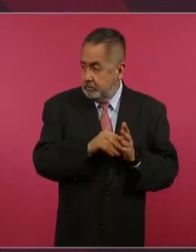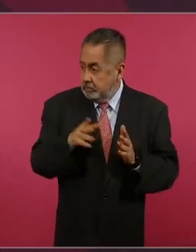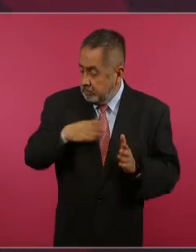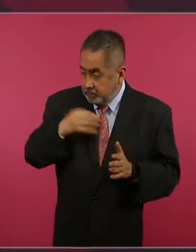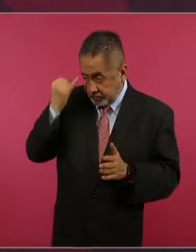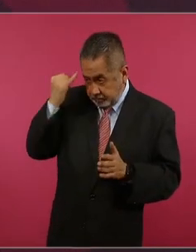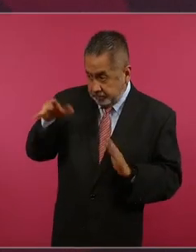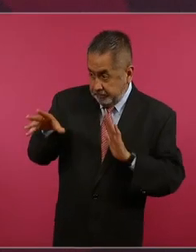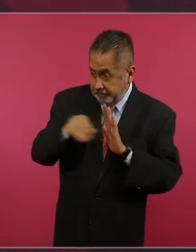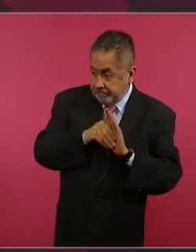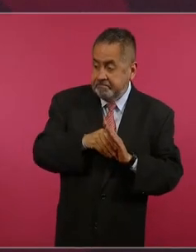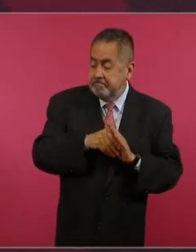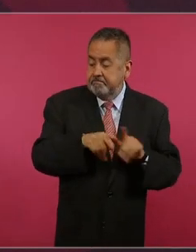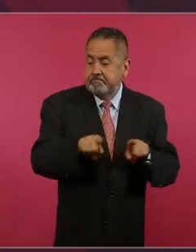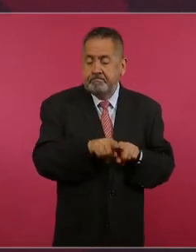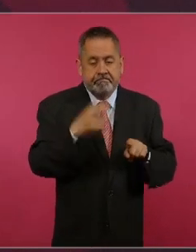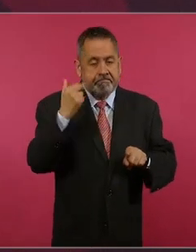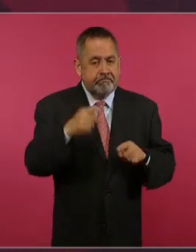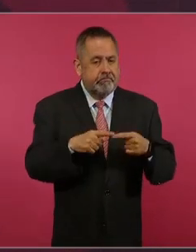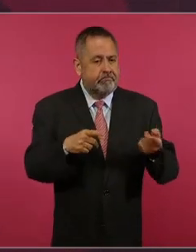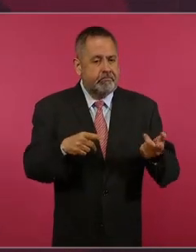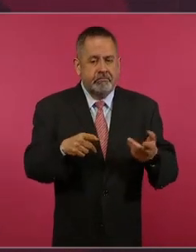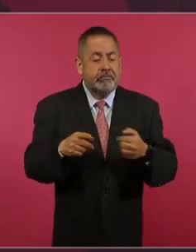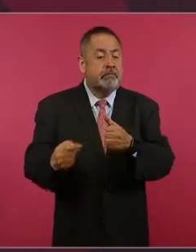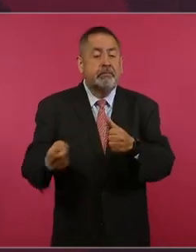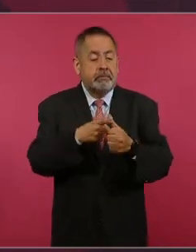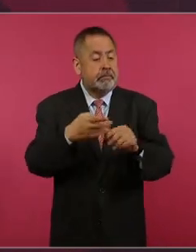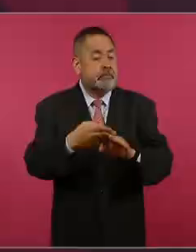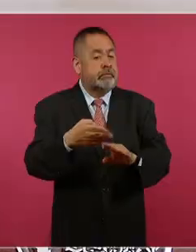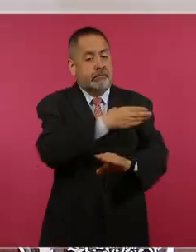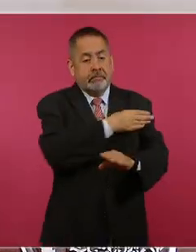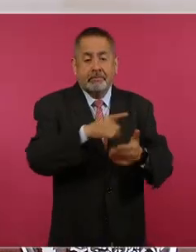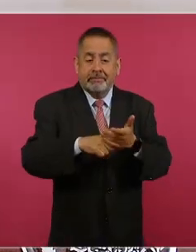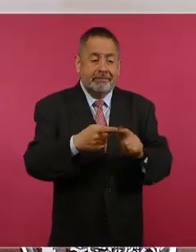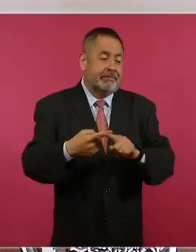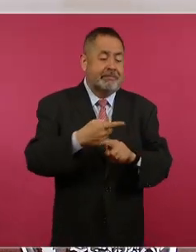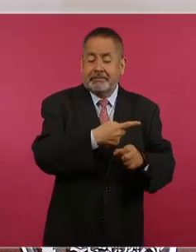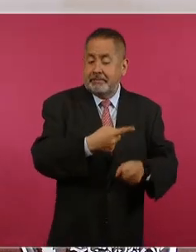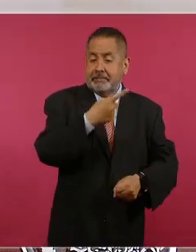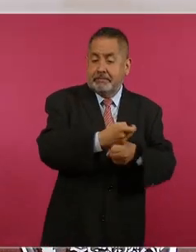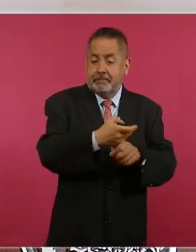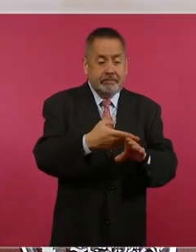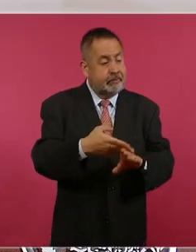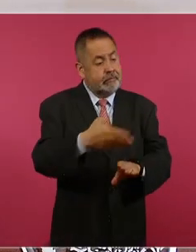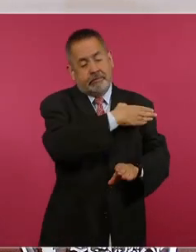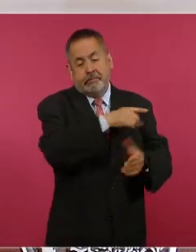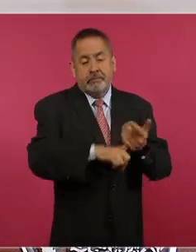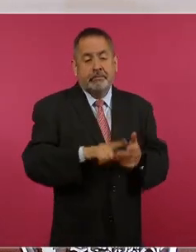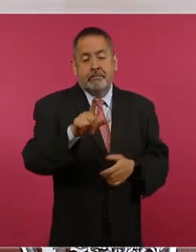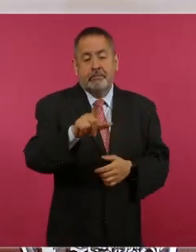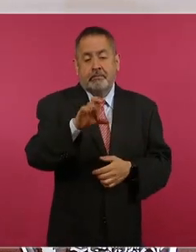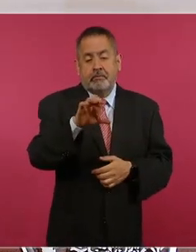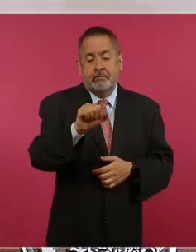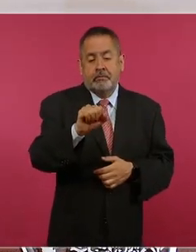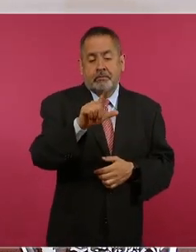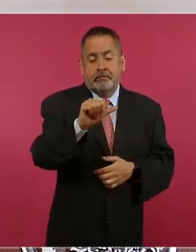del siglo pasado. Casi un siglo antes ya